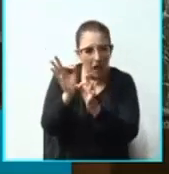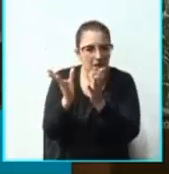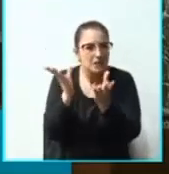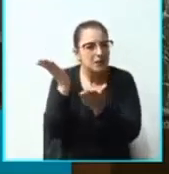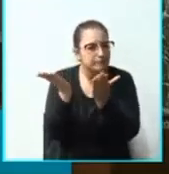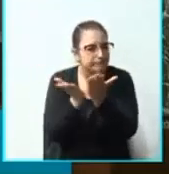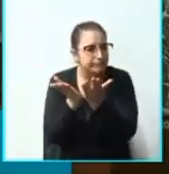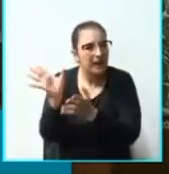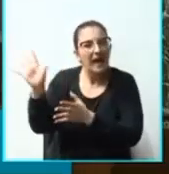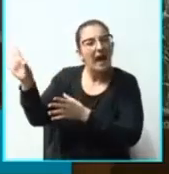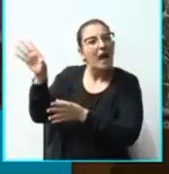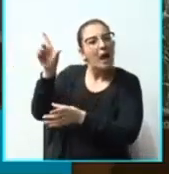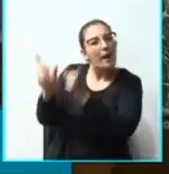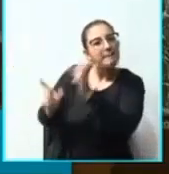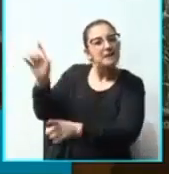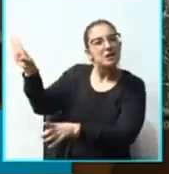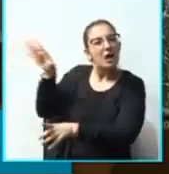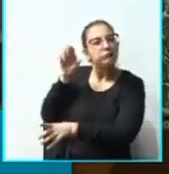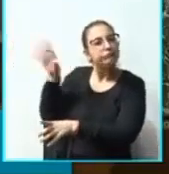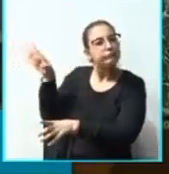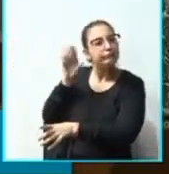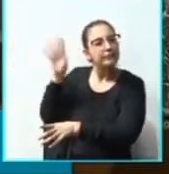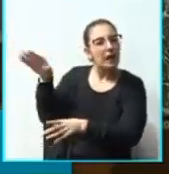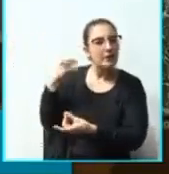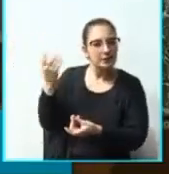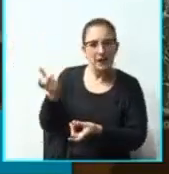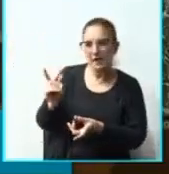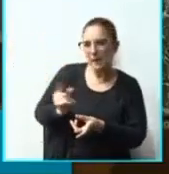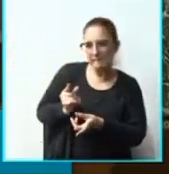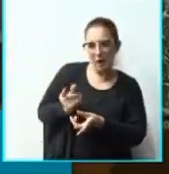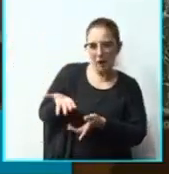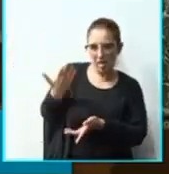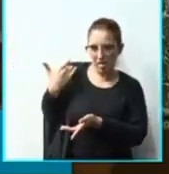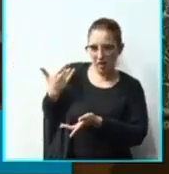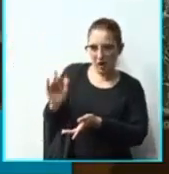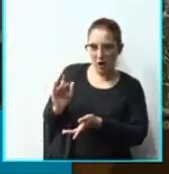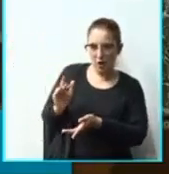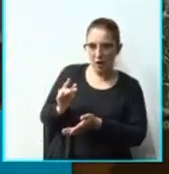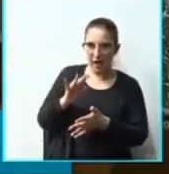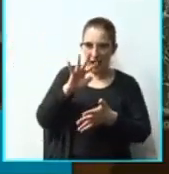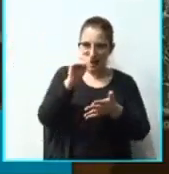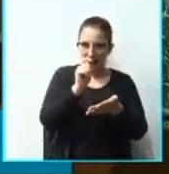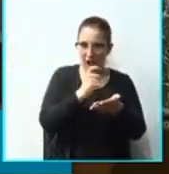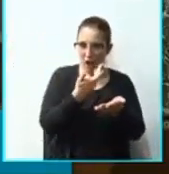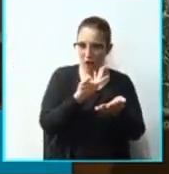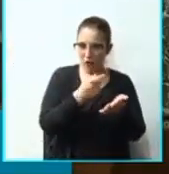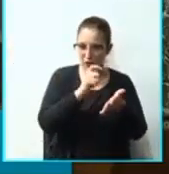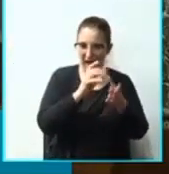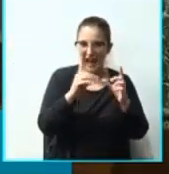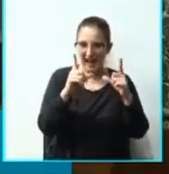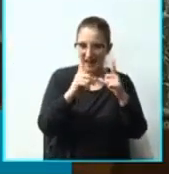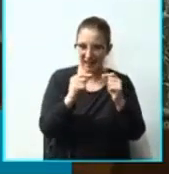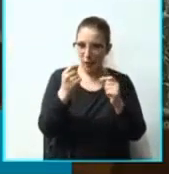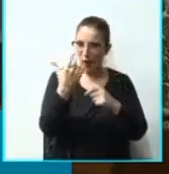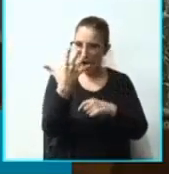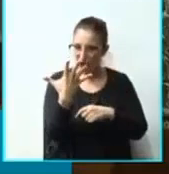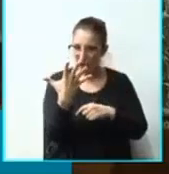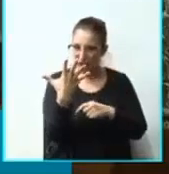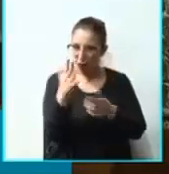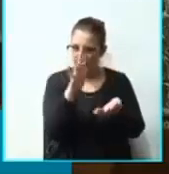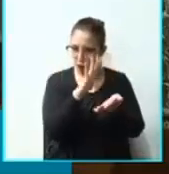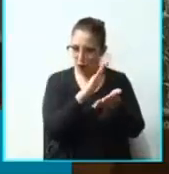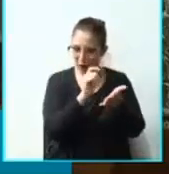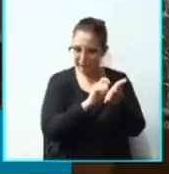a los vecinos. Nos han acercado hace muy poquito, antes de comenzar, la nueva redacción del artículo 5, que